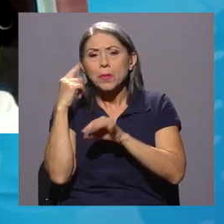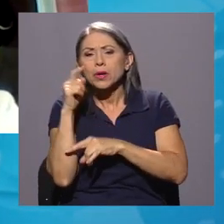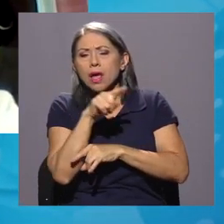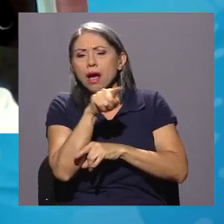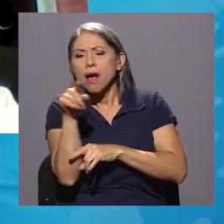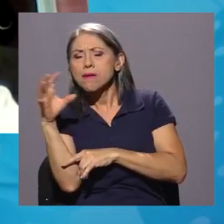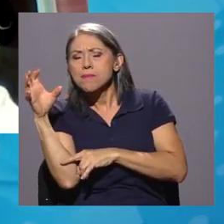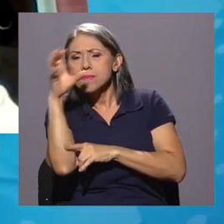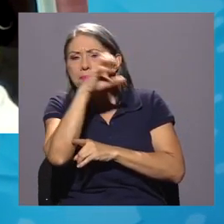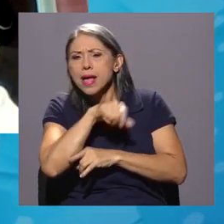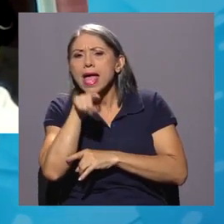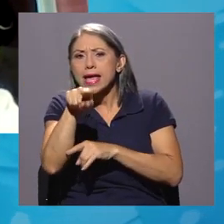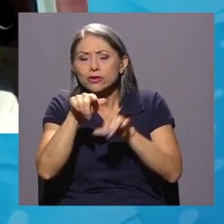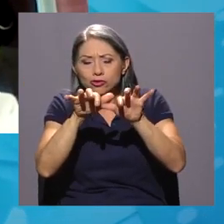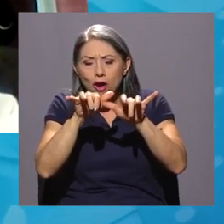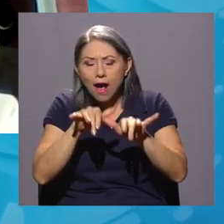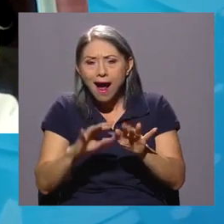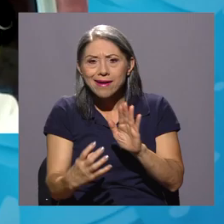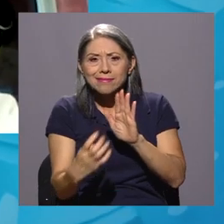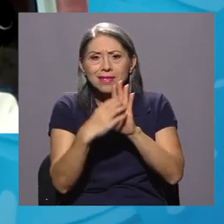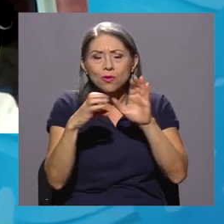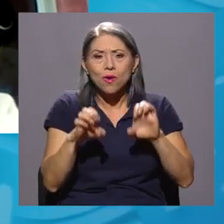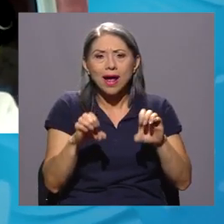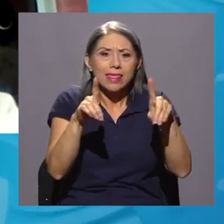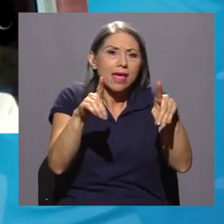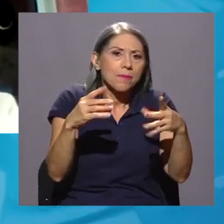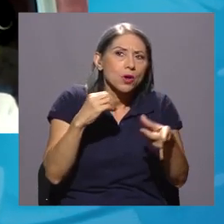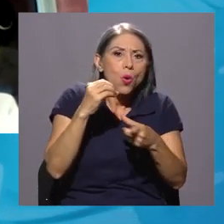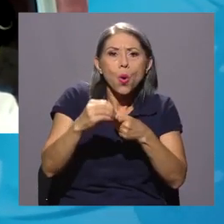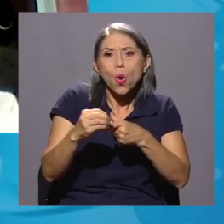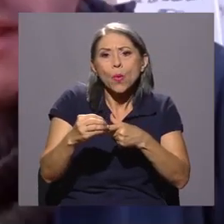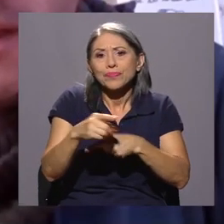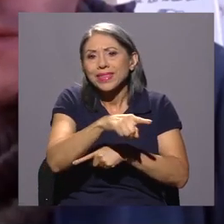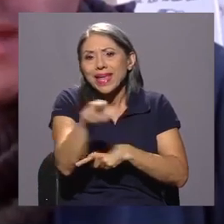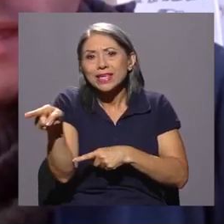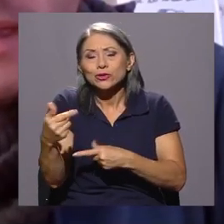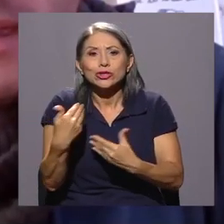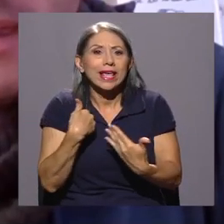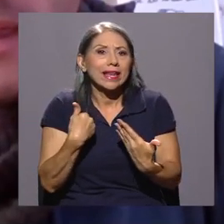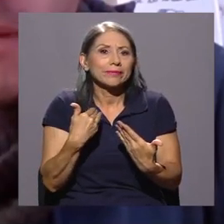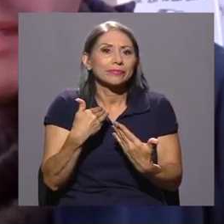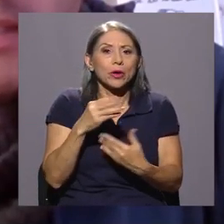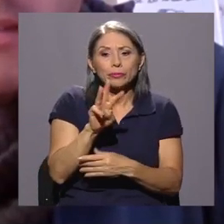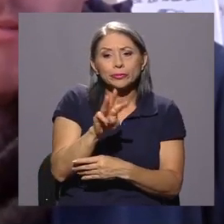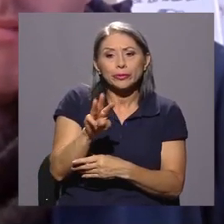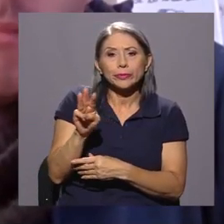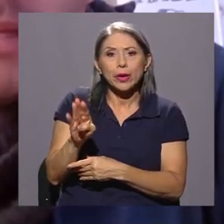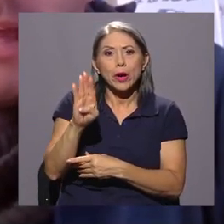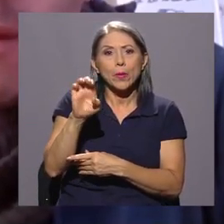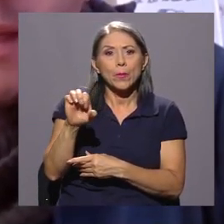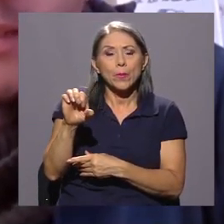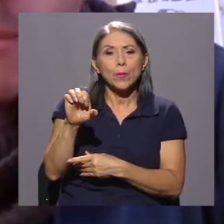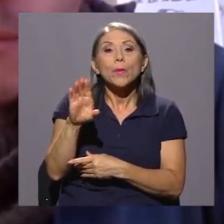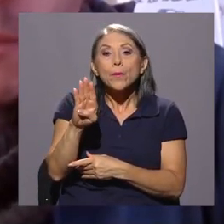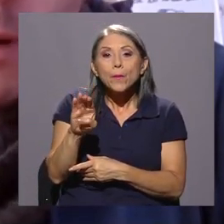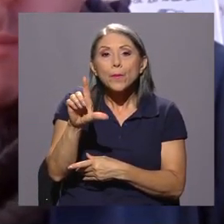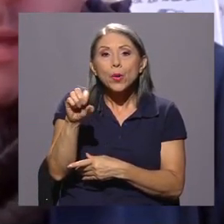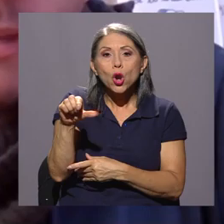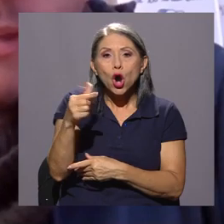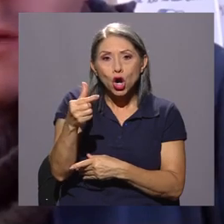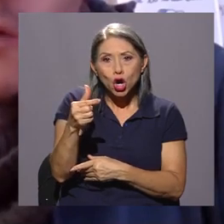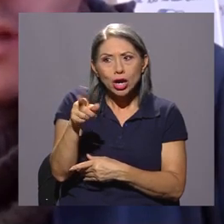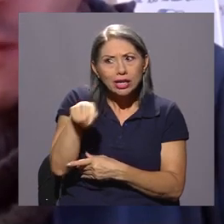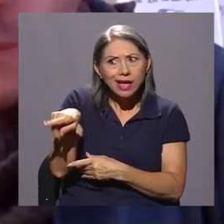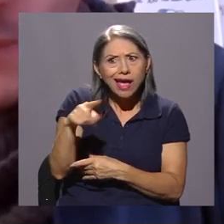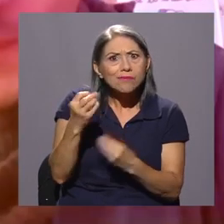artículo académico que de repente han publicado sobre un tema en particular o porque tienen un blog de alta visitación donde hablan de